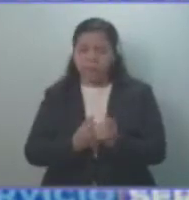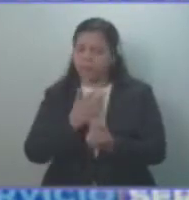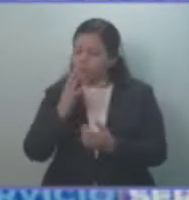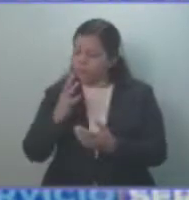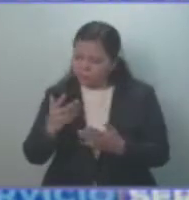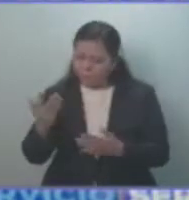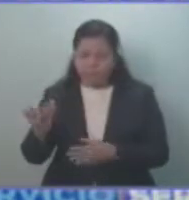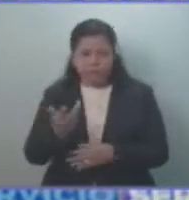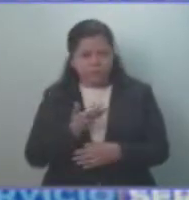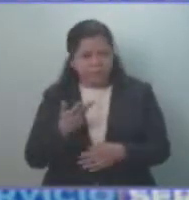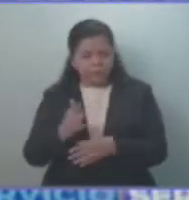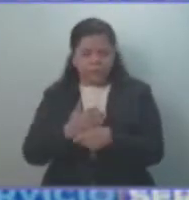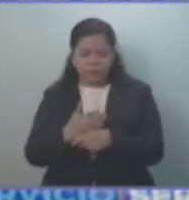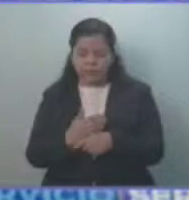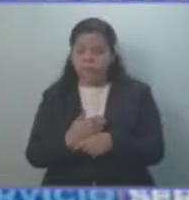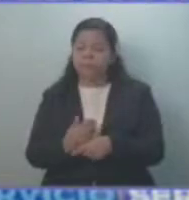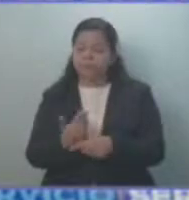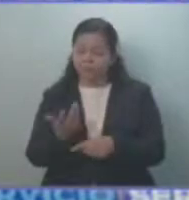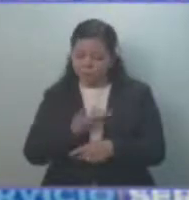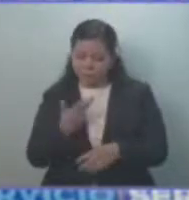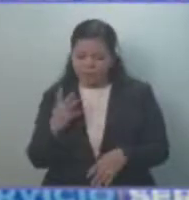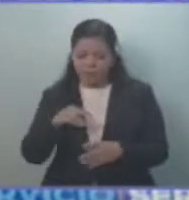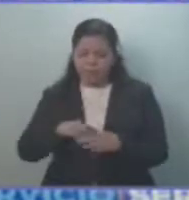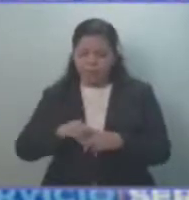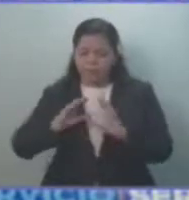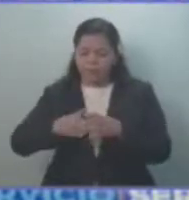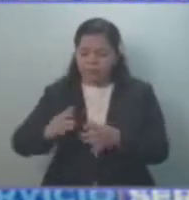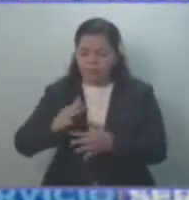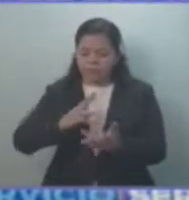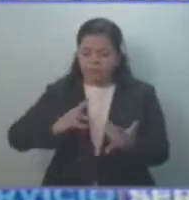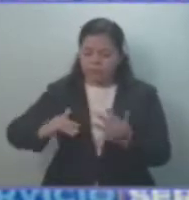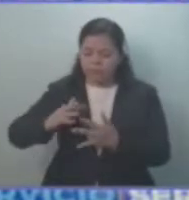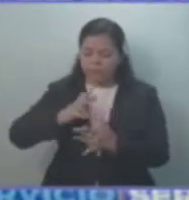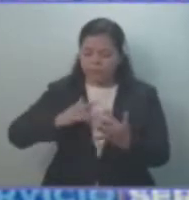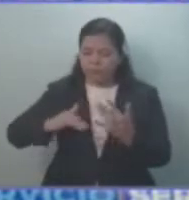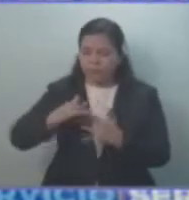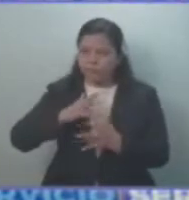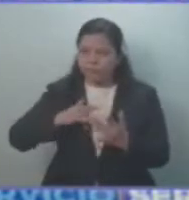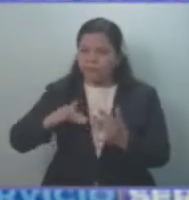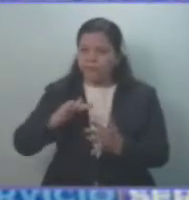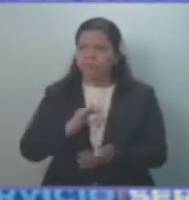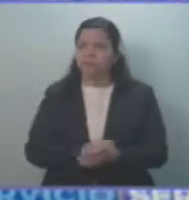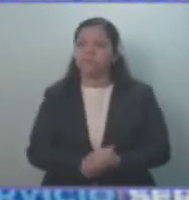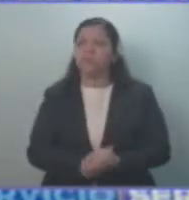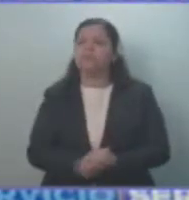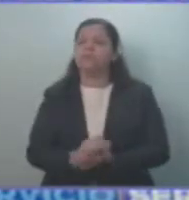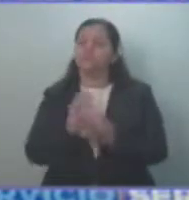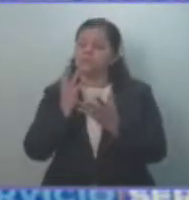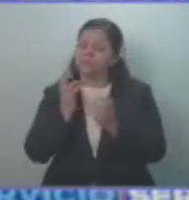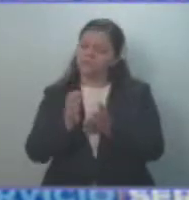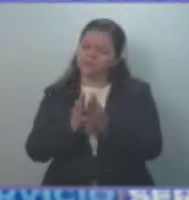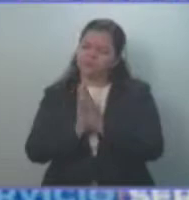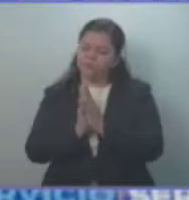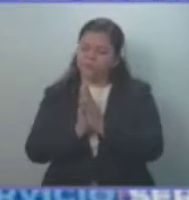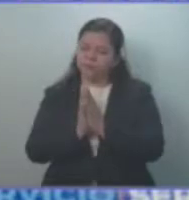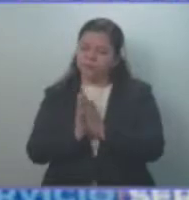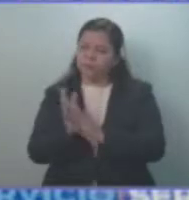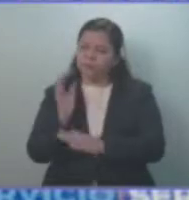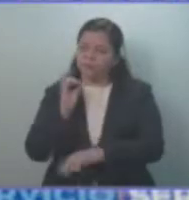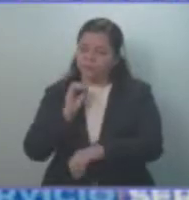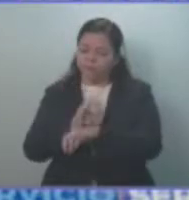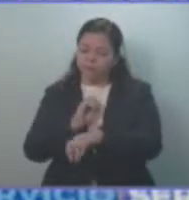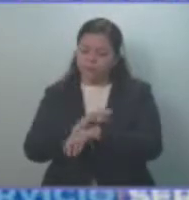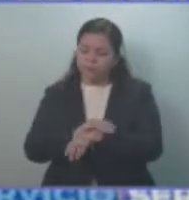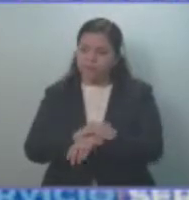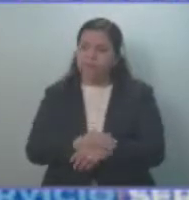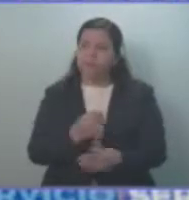todos los grupos parlamentarios que conformamos la Comisión de Medio Ambiente y Cambio Climático, solicitando un recomendable para el